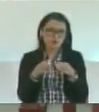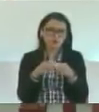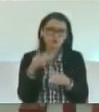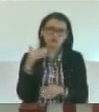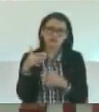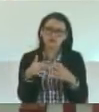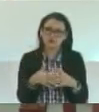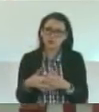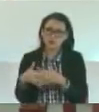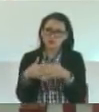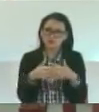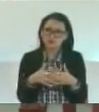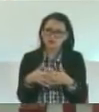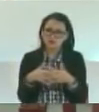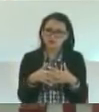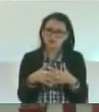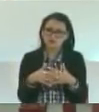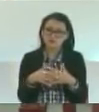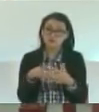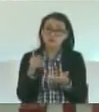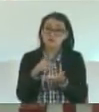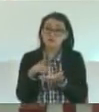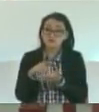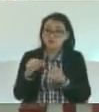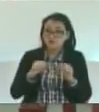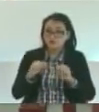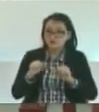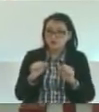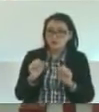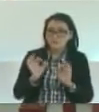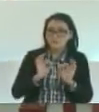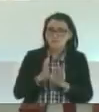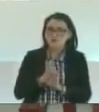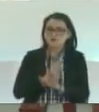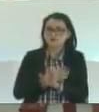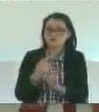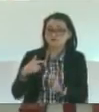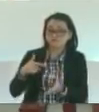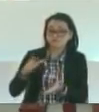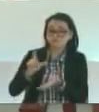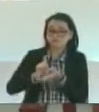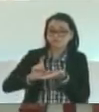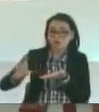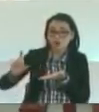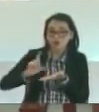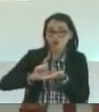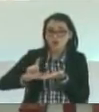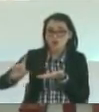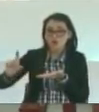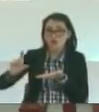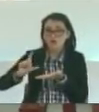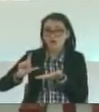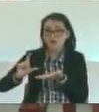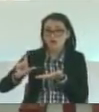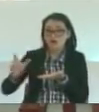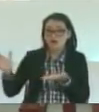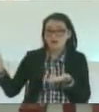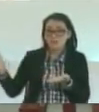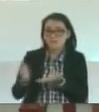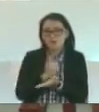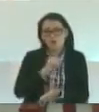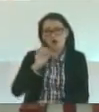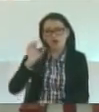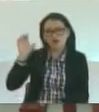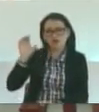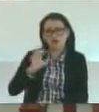Unidos, participó activamente en la preparación, financiamiento y ejecución del golpe de Estado